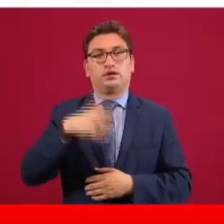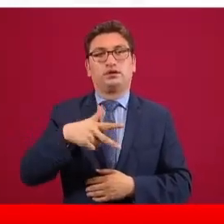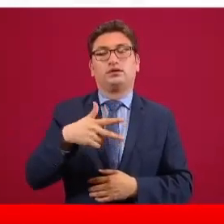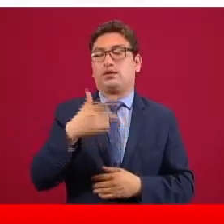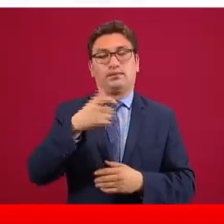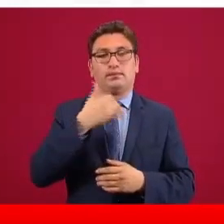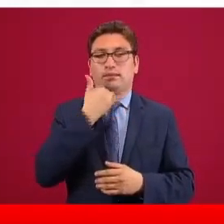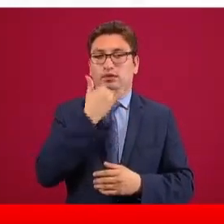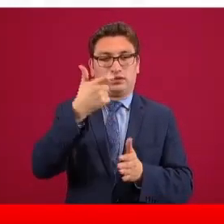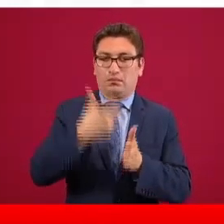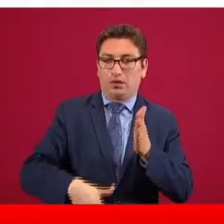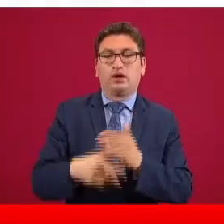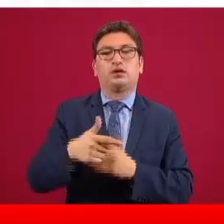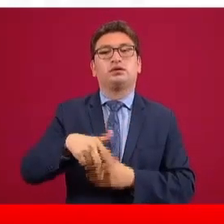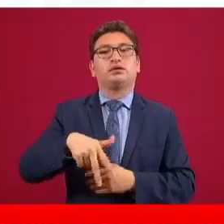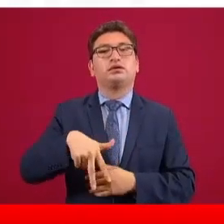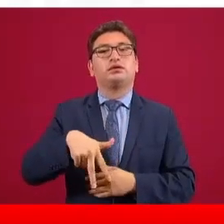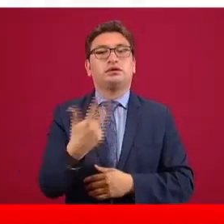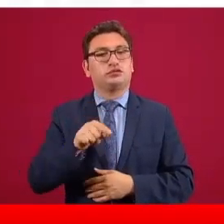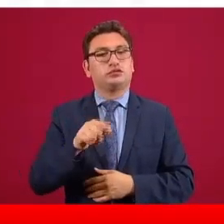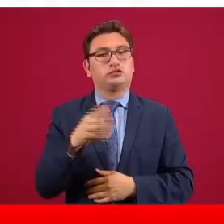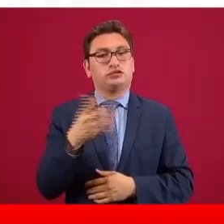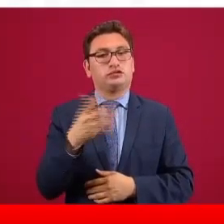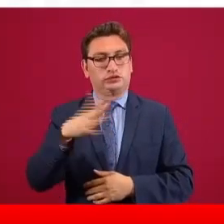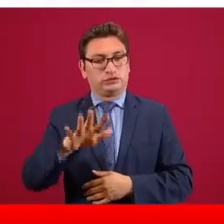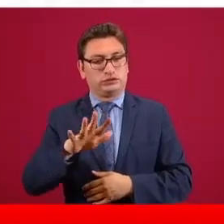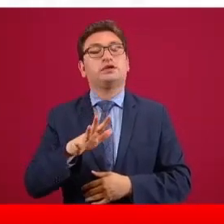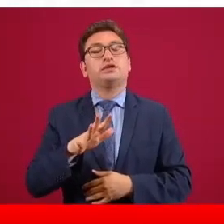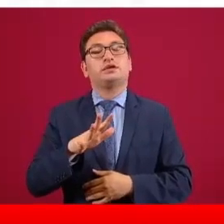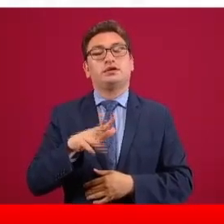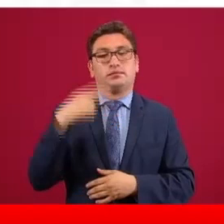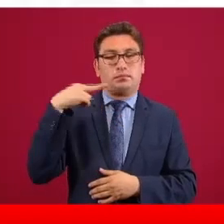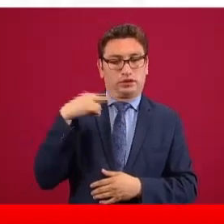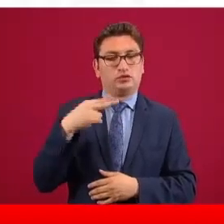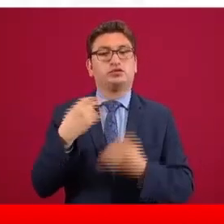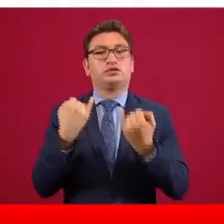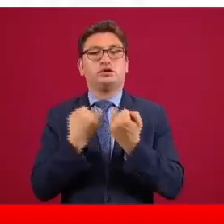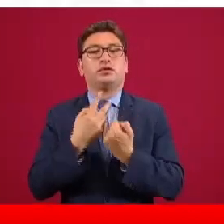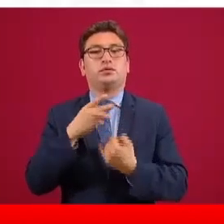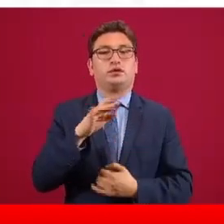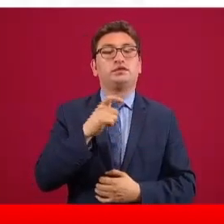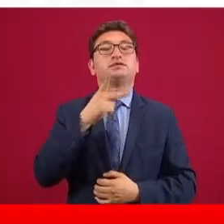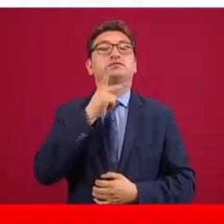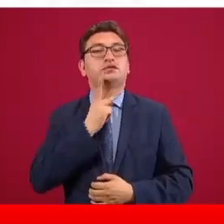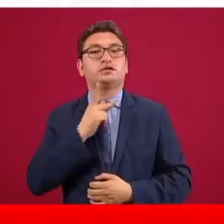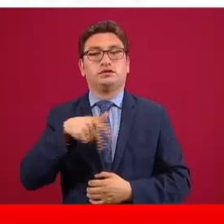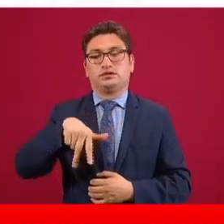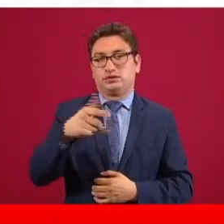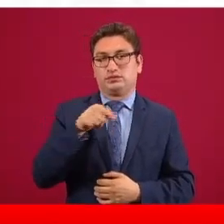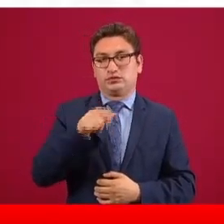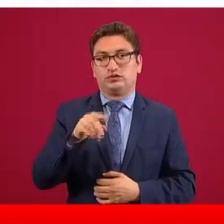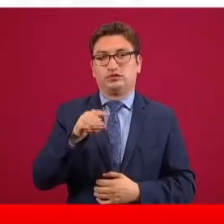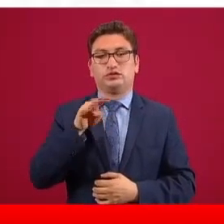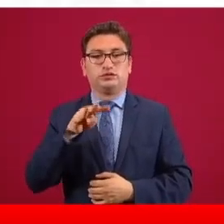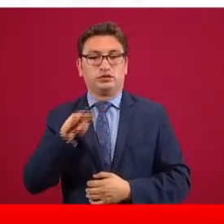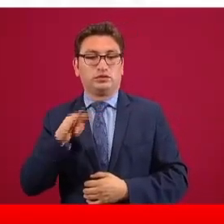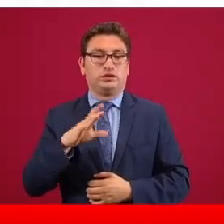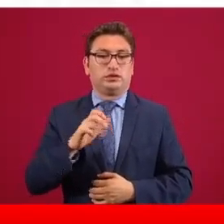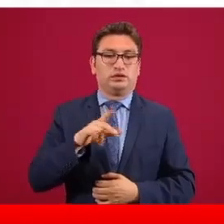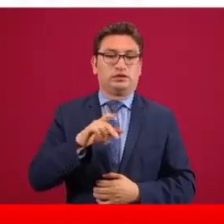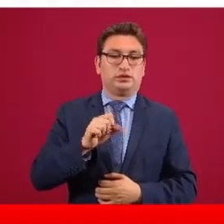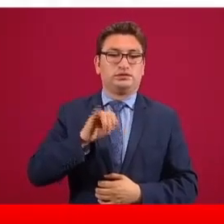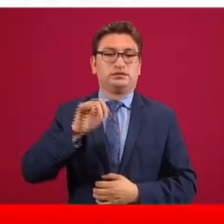La más barata, 13.10 en franquicia Pemex, Veracruz, y 13.19 también de franquicia Pemex, otra vez en